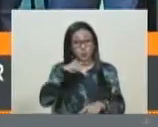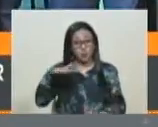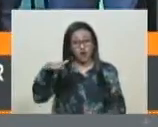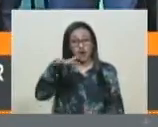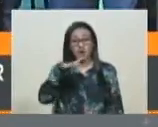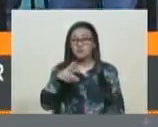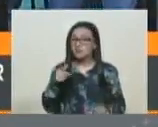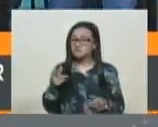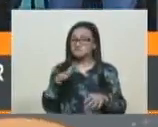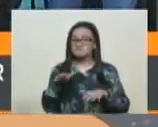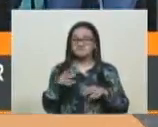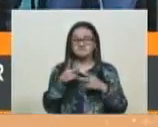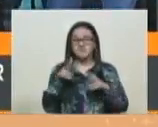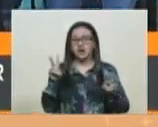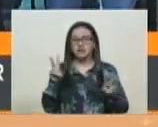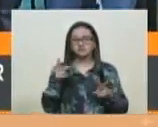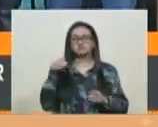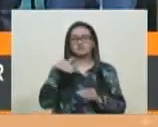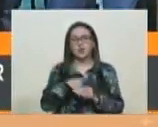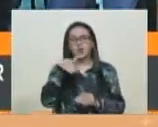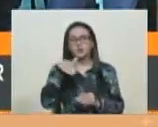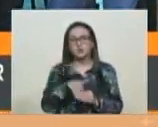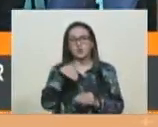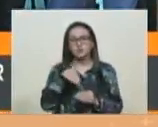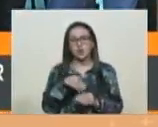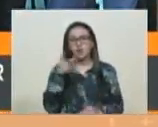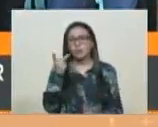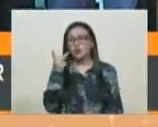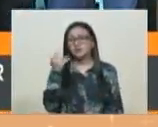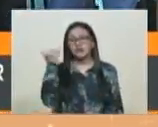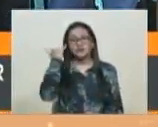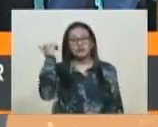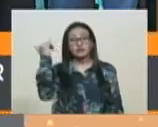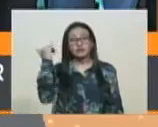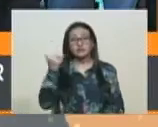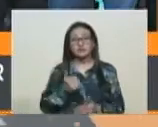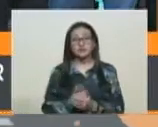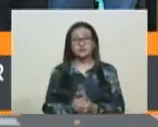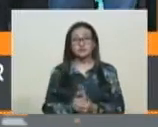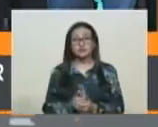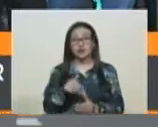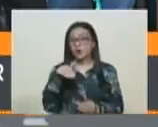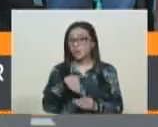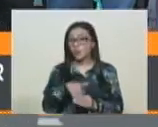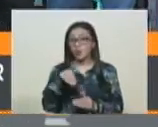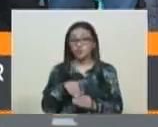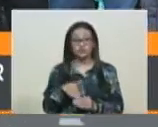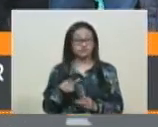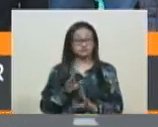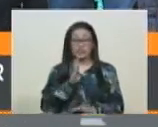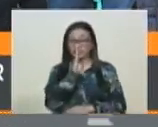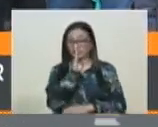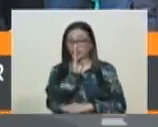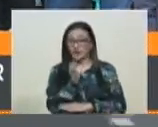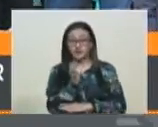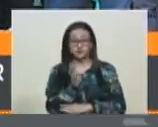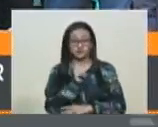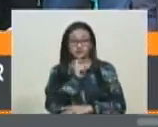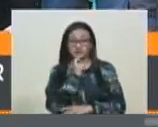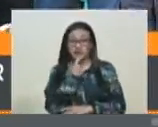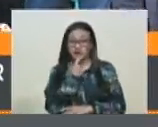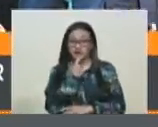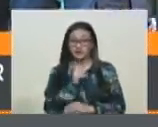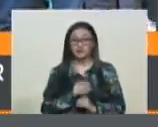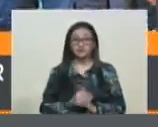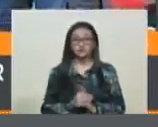ejercicio pacífico de su expresión política popular a través del voto universal, directo y secreto. Y